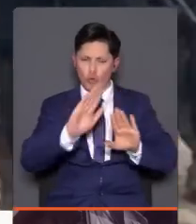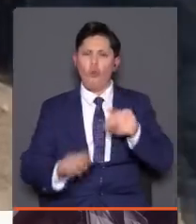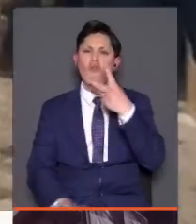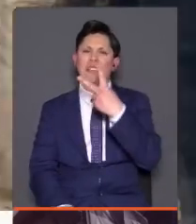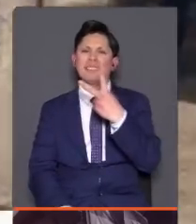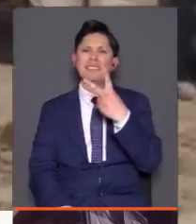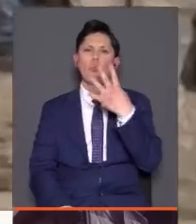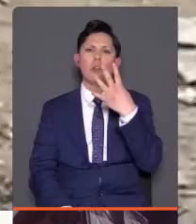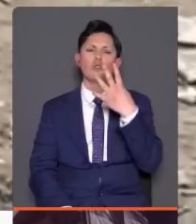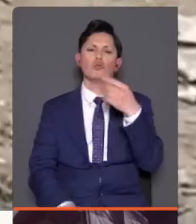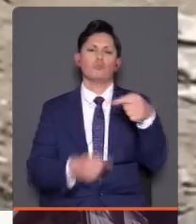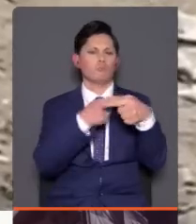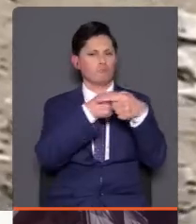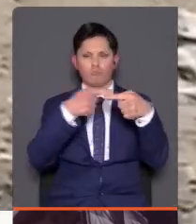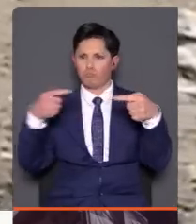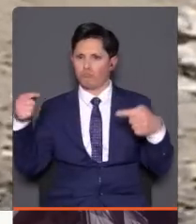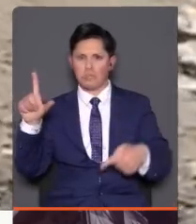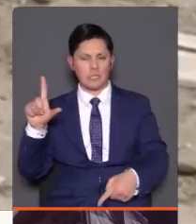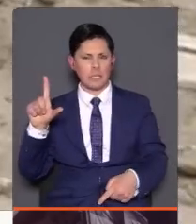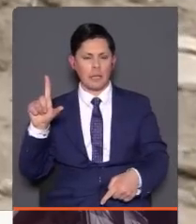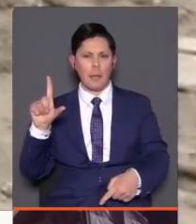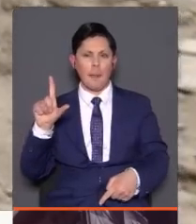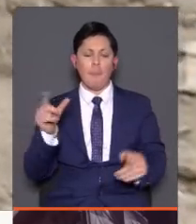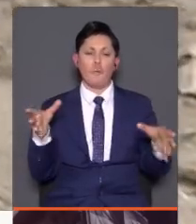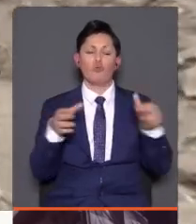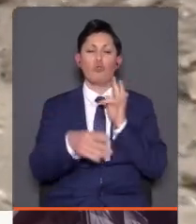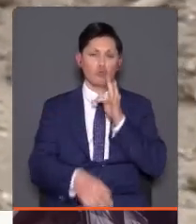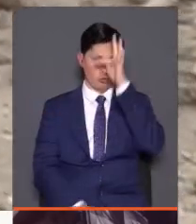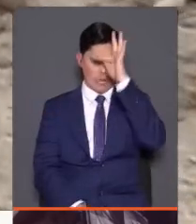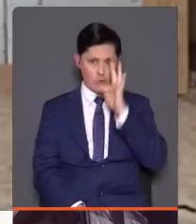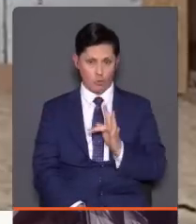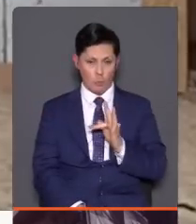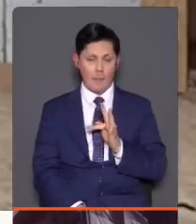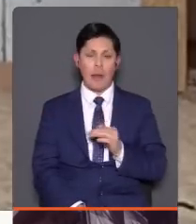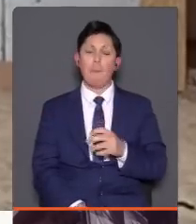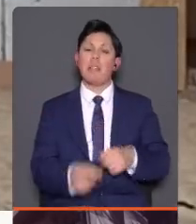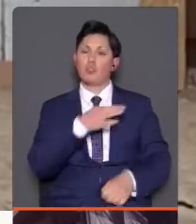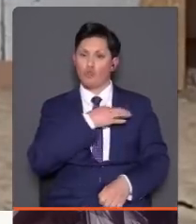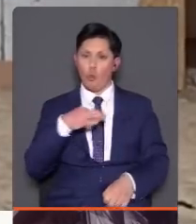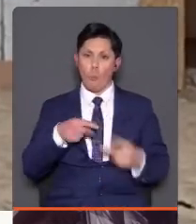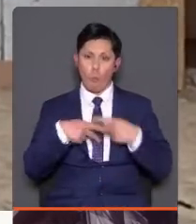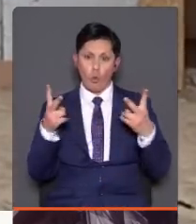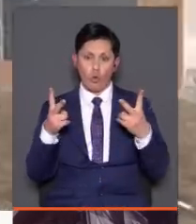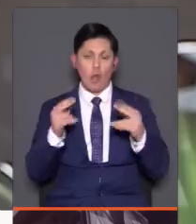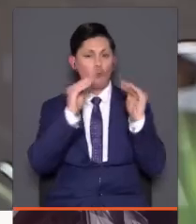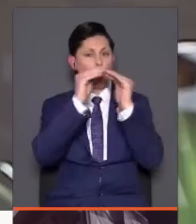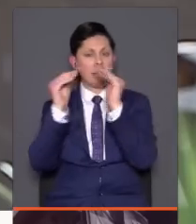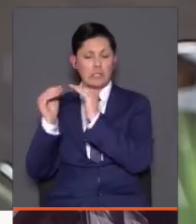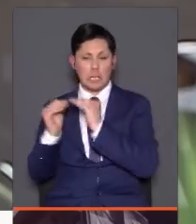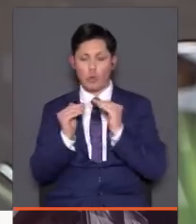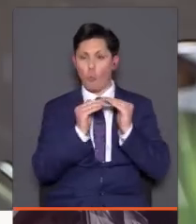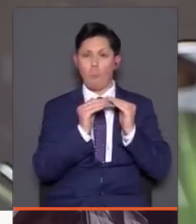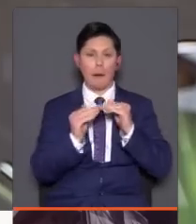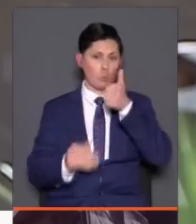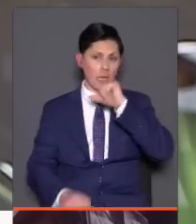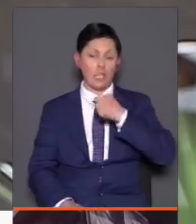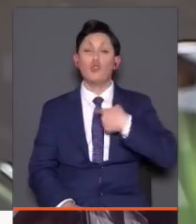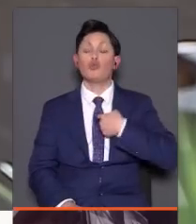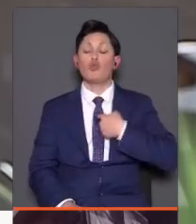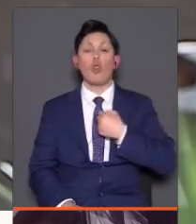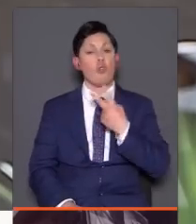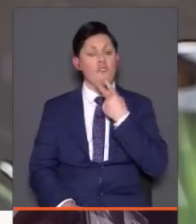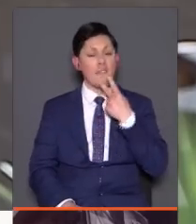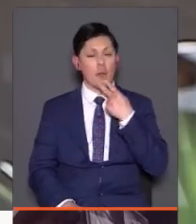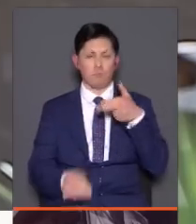24/7 para funcionarios del Ministerio Público y las policías, incluso en domicilios particulares. La población donde yo vivo, a